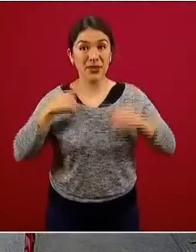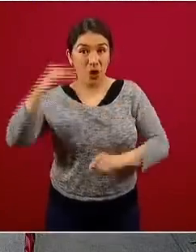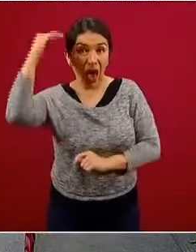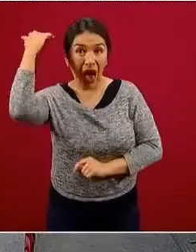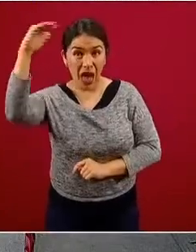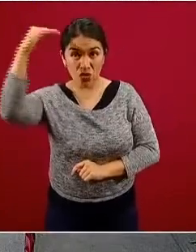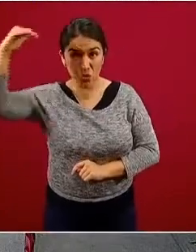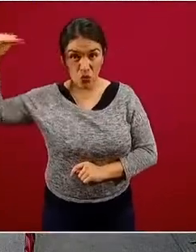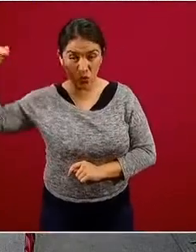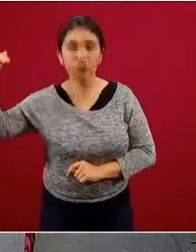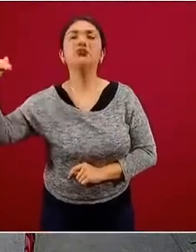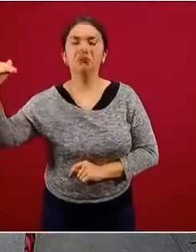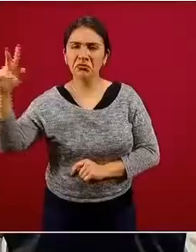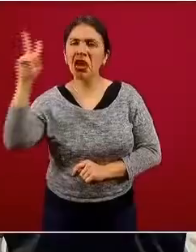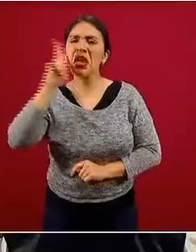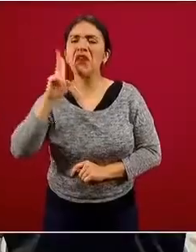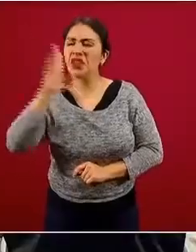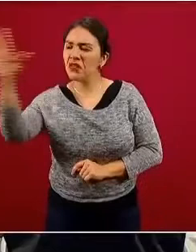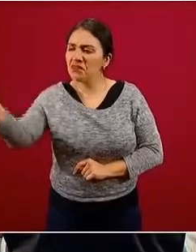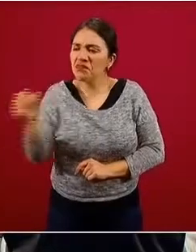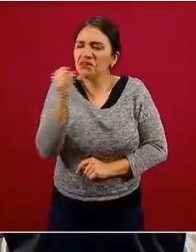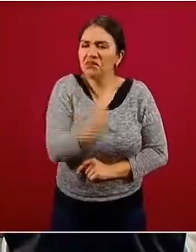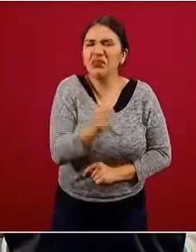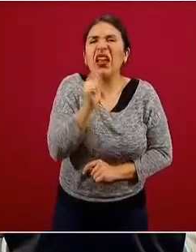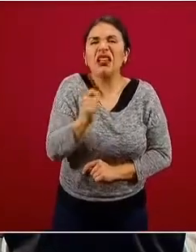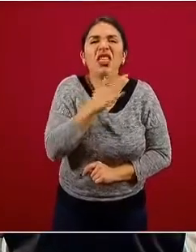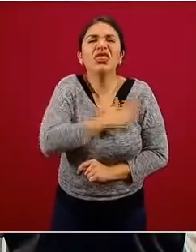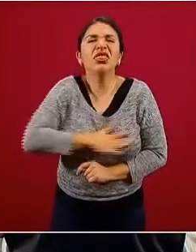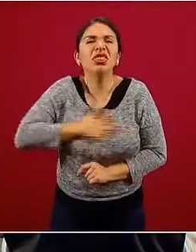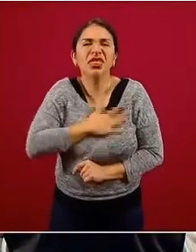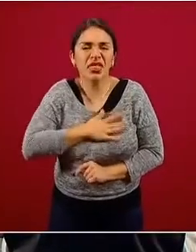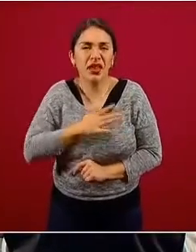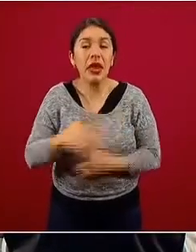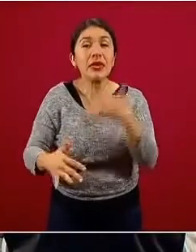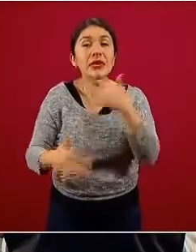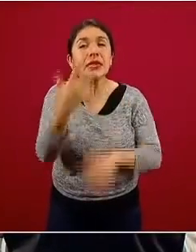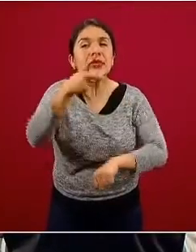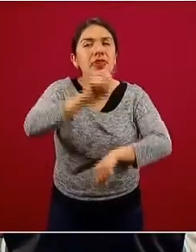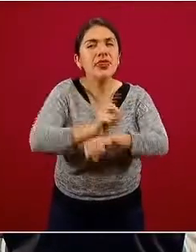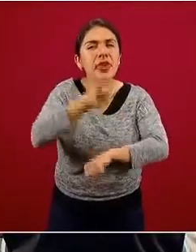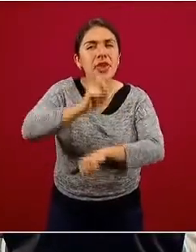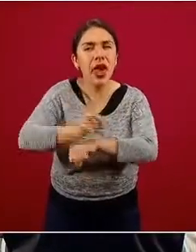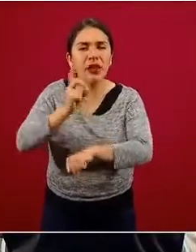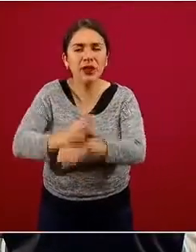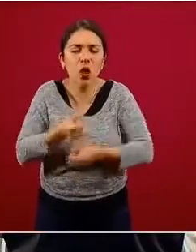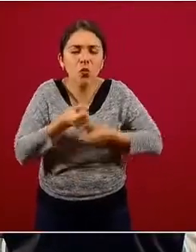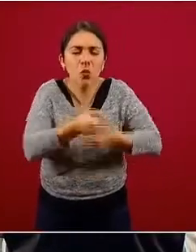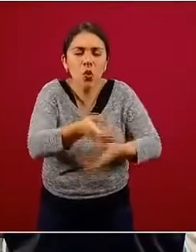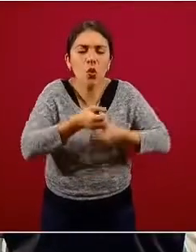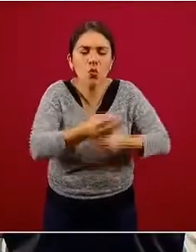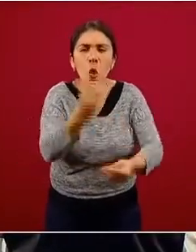adultos los sometió a un experimento. Durante 15 días